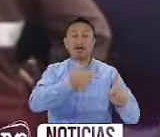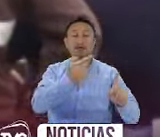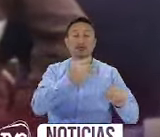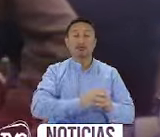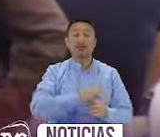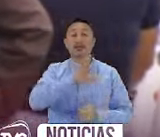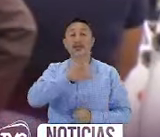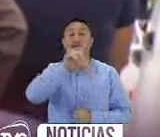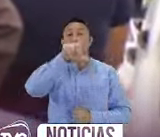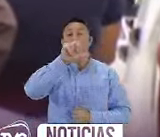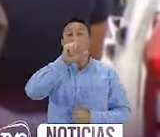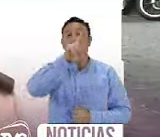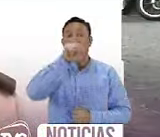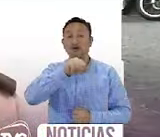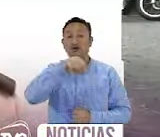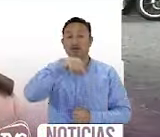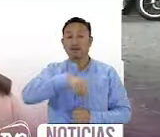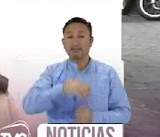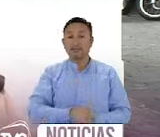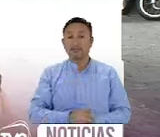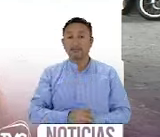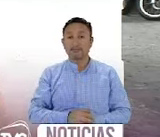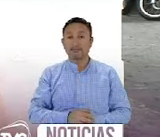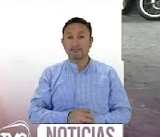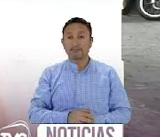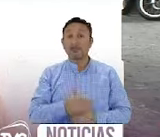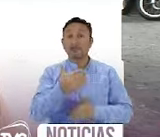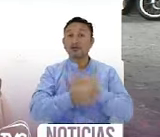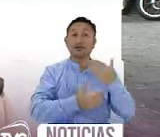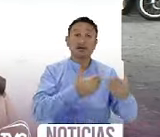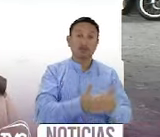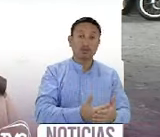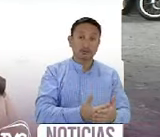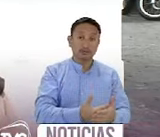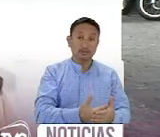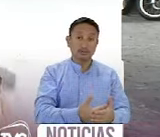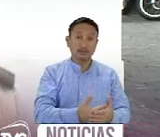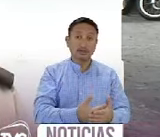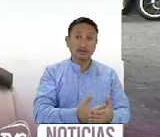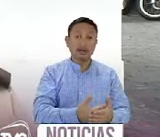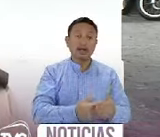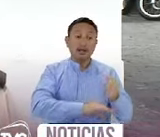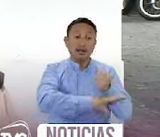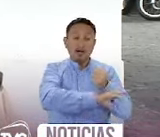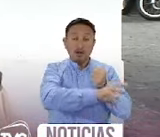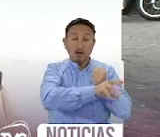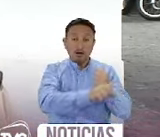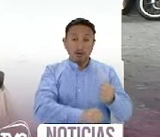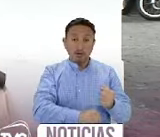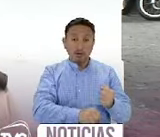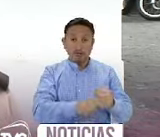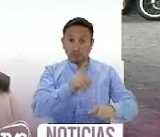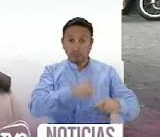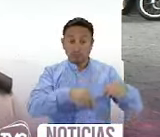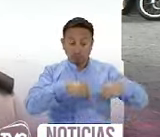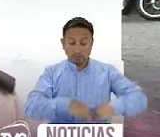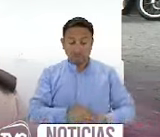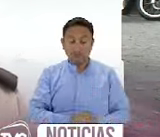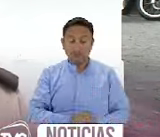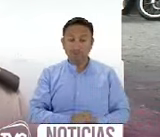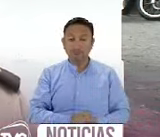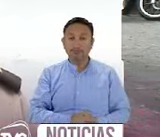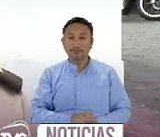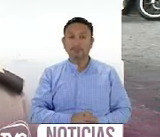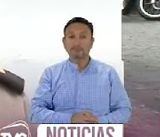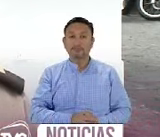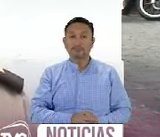en Guayaquil. Posterior a un posible intento de robo, el mismo que posterior a este evento delictivo, el mismo que